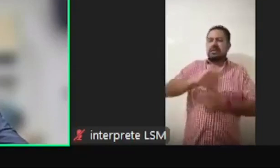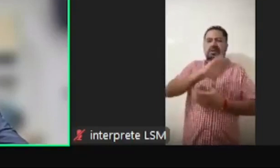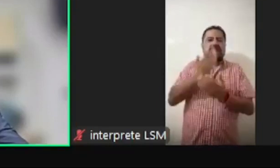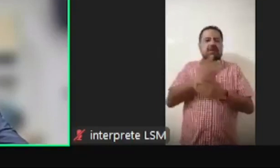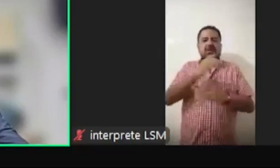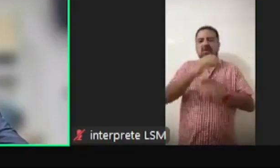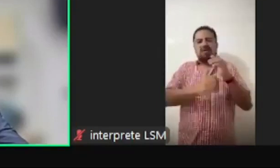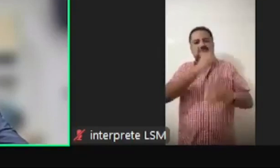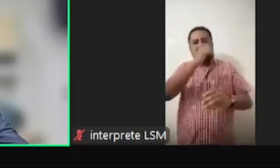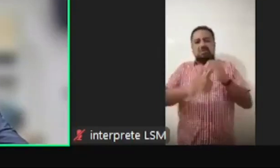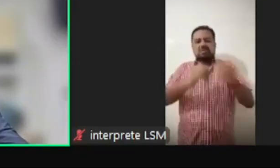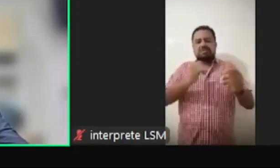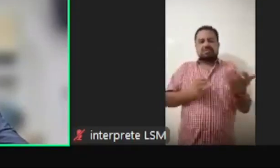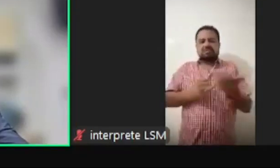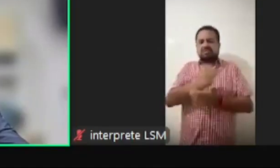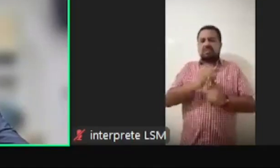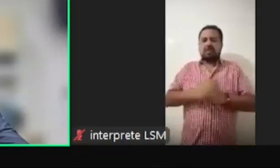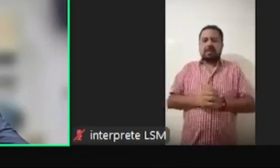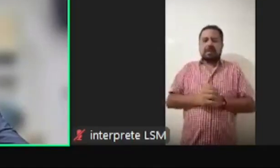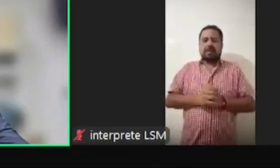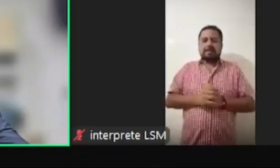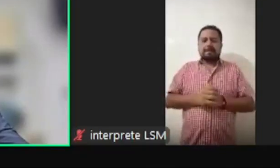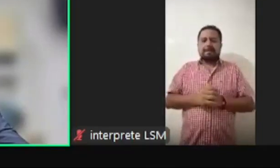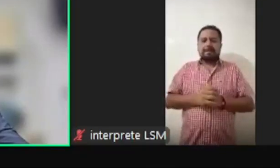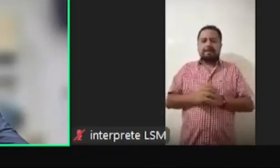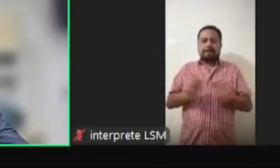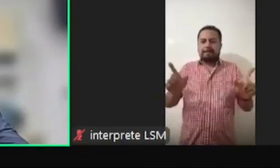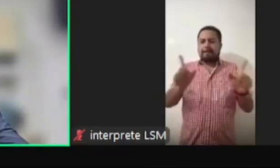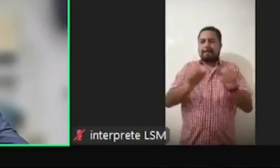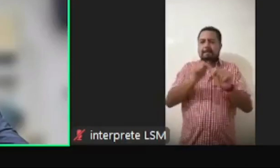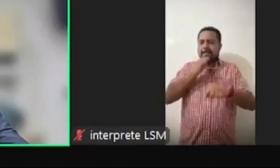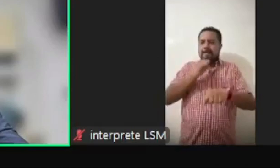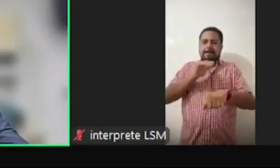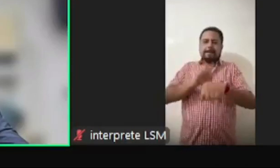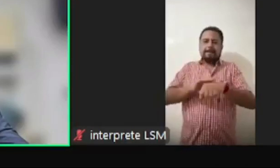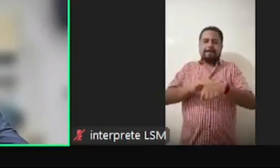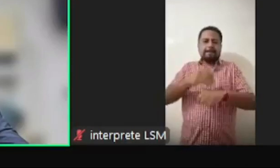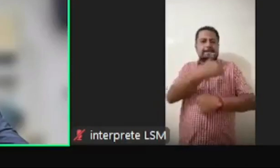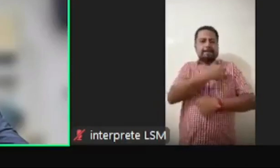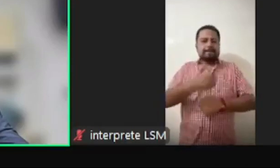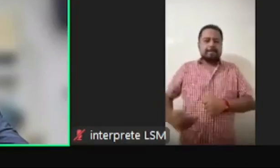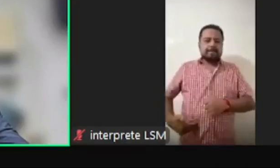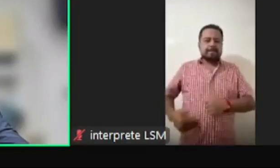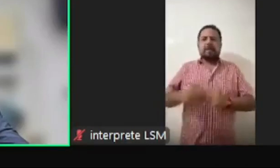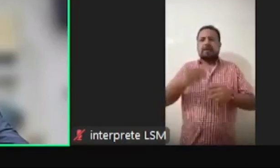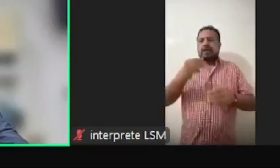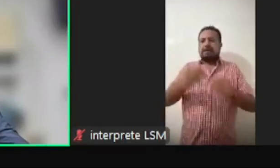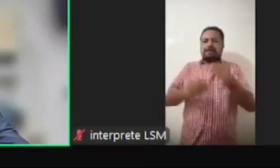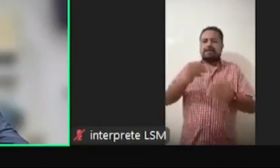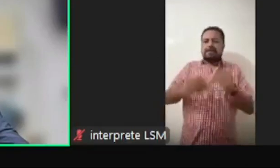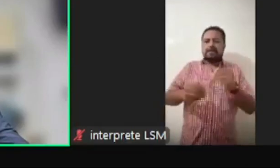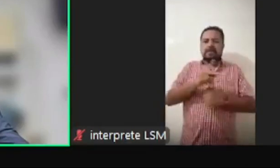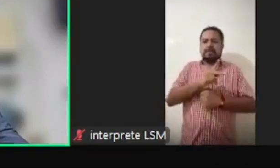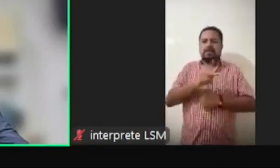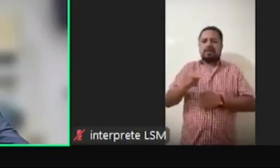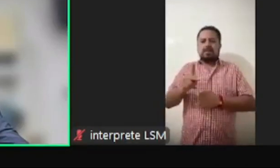como concluido. Son las cuentas, magistrada presidenta, magistradas, magistrados.